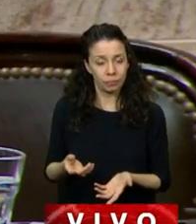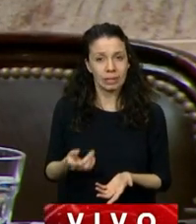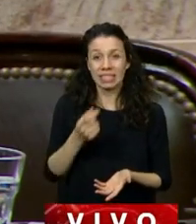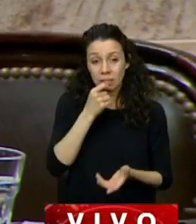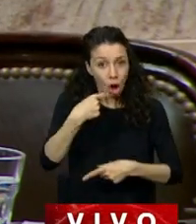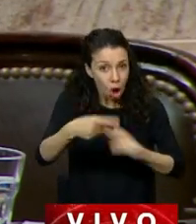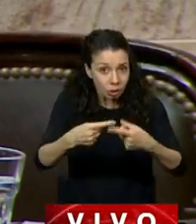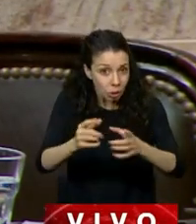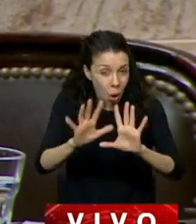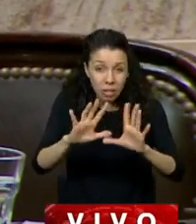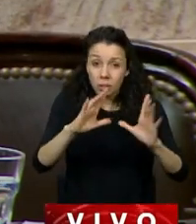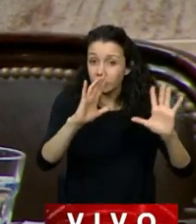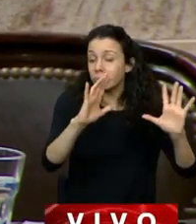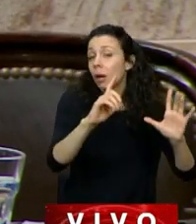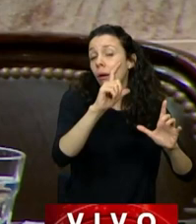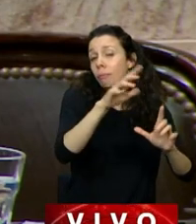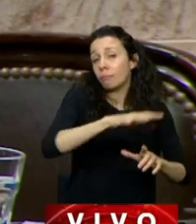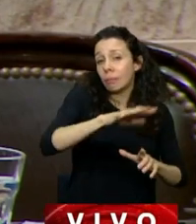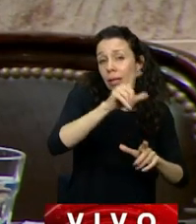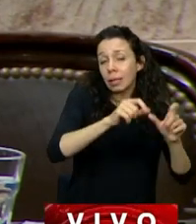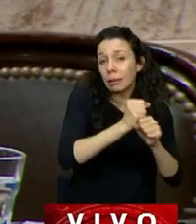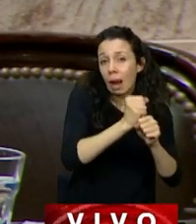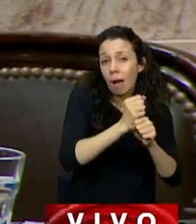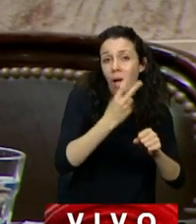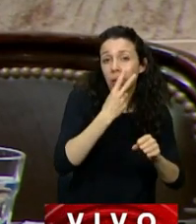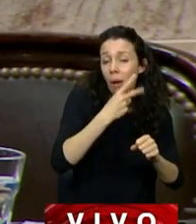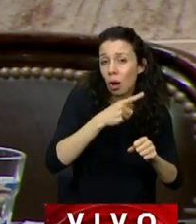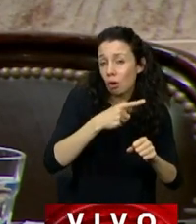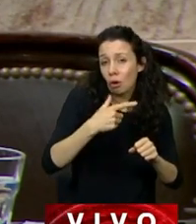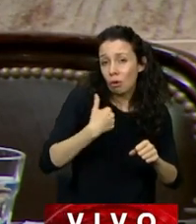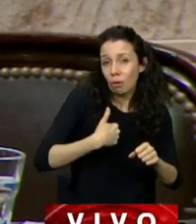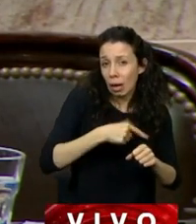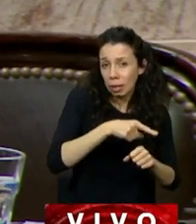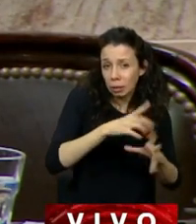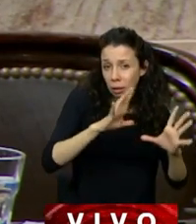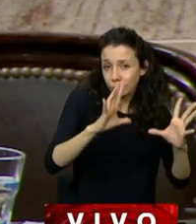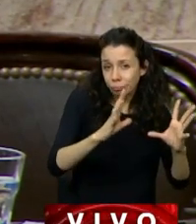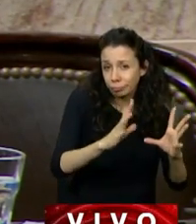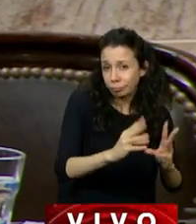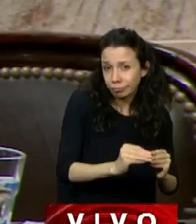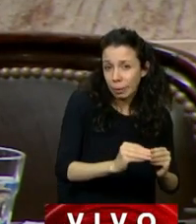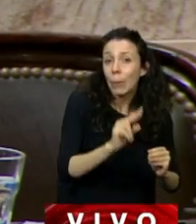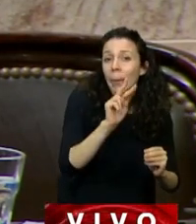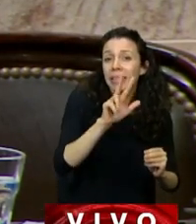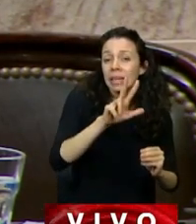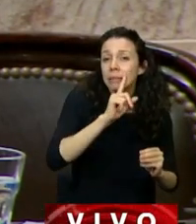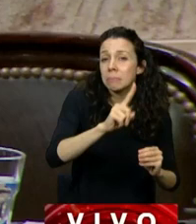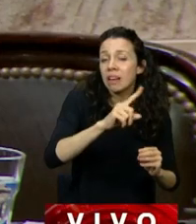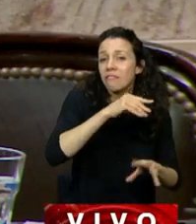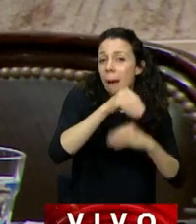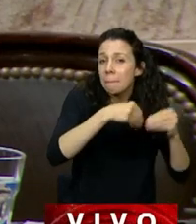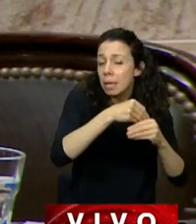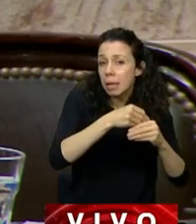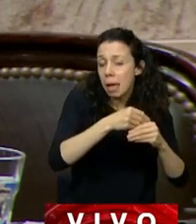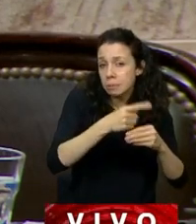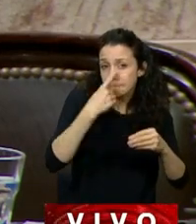desaparición del sector tabacalero en el país 23 mil familias que harían sin nada habría que